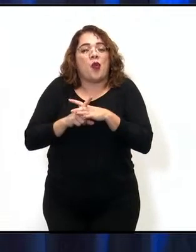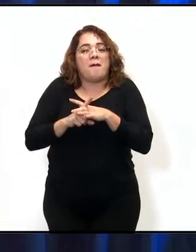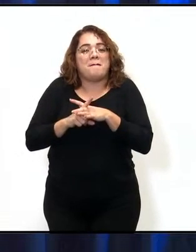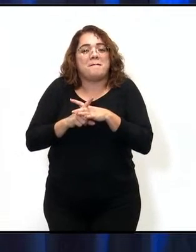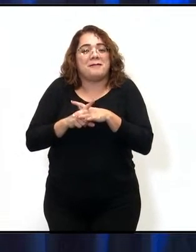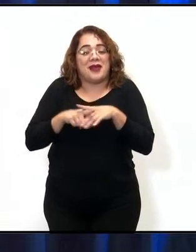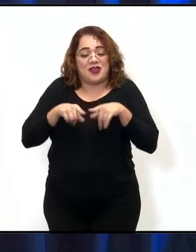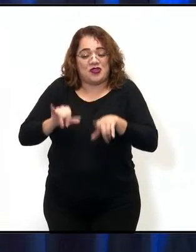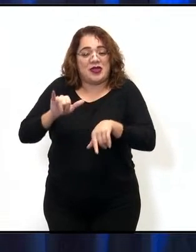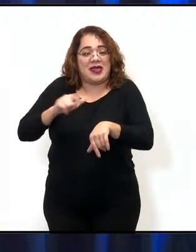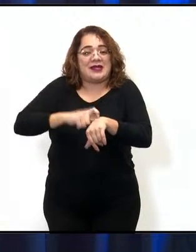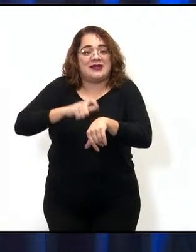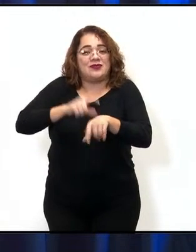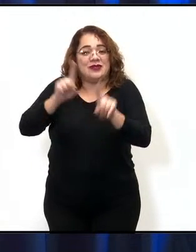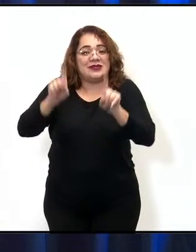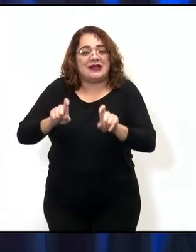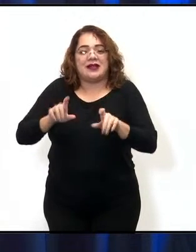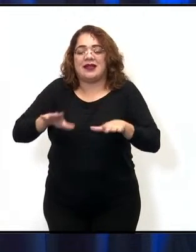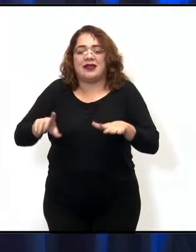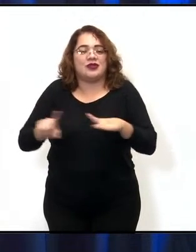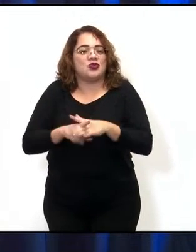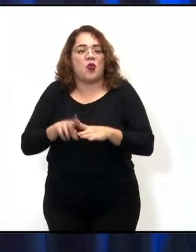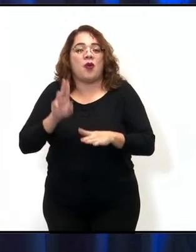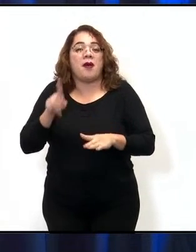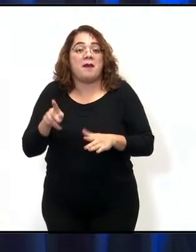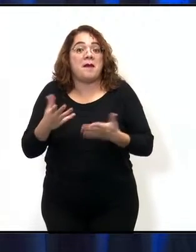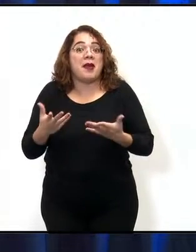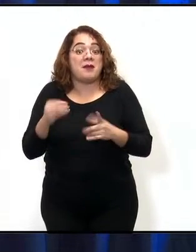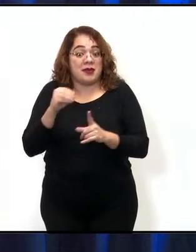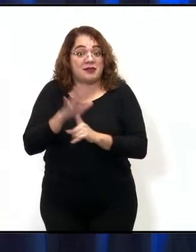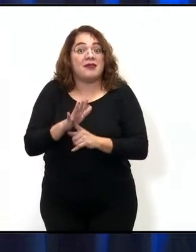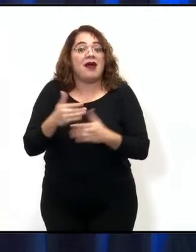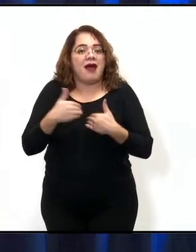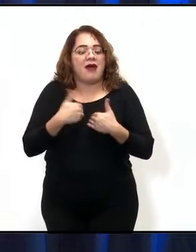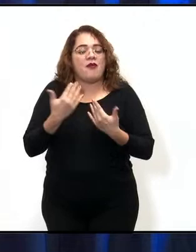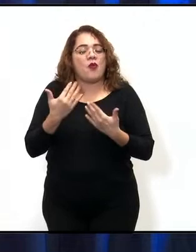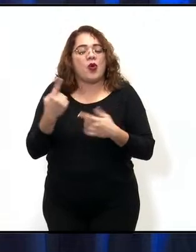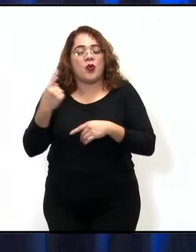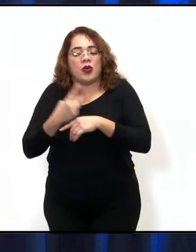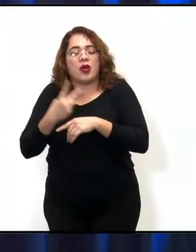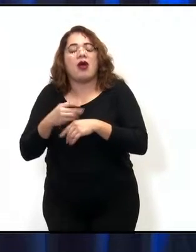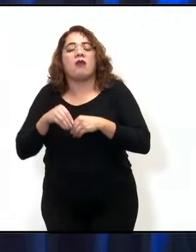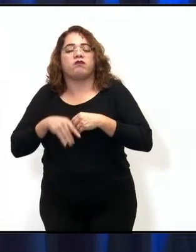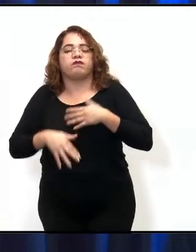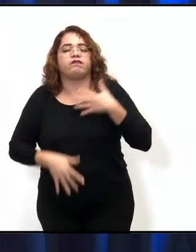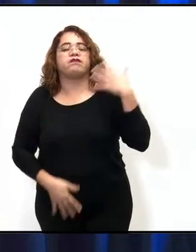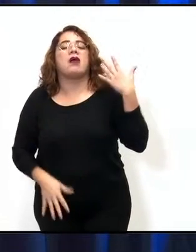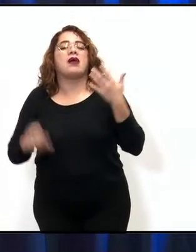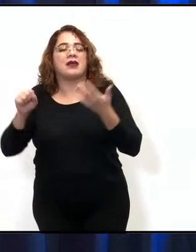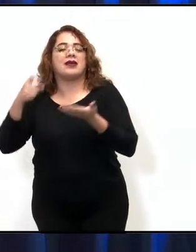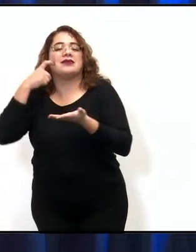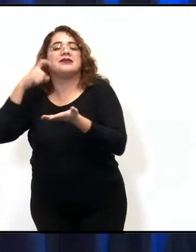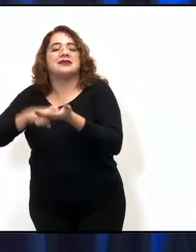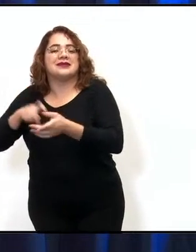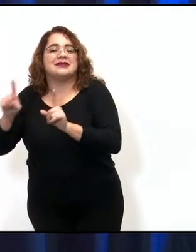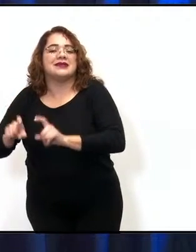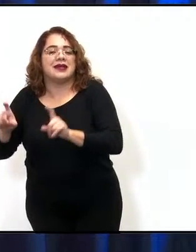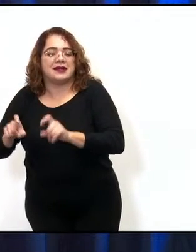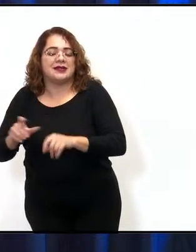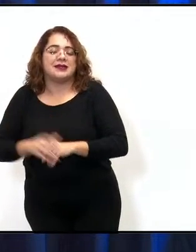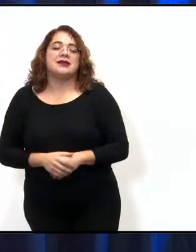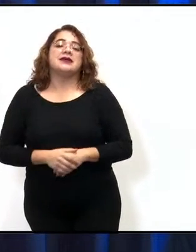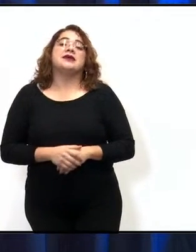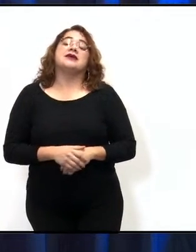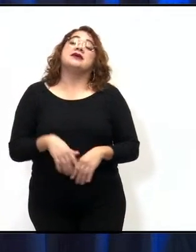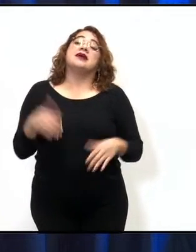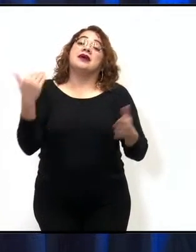Es muy difícil durante este tiempo pedir que todos nosotros nos quedemos en casa y no estemos reunidos con otros familiares.